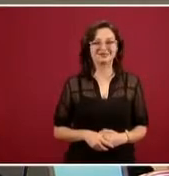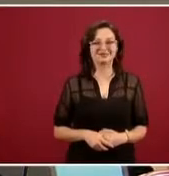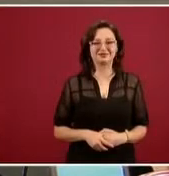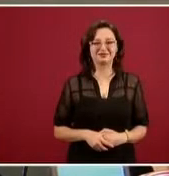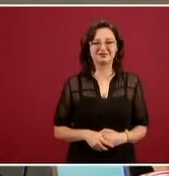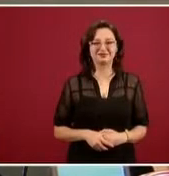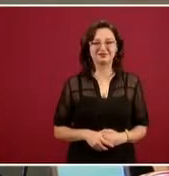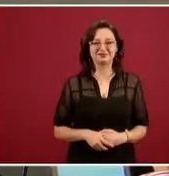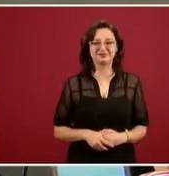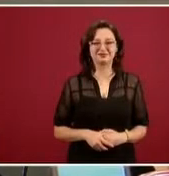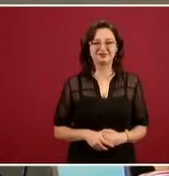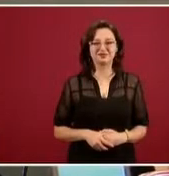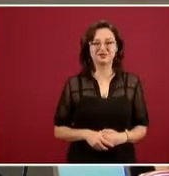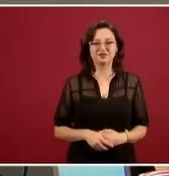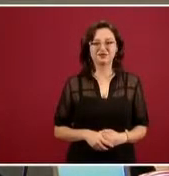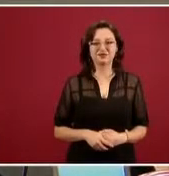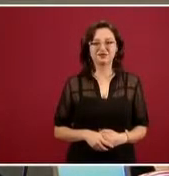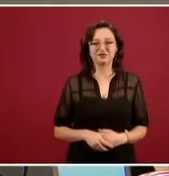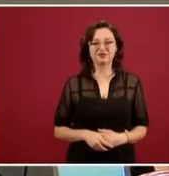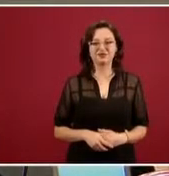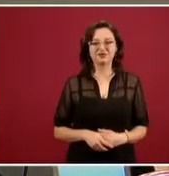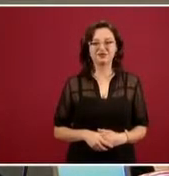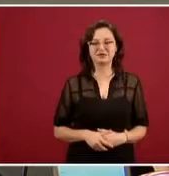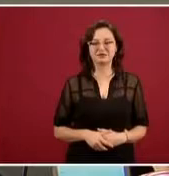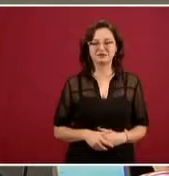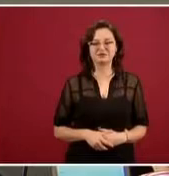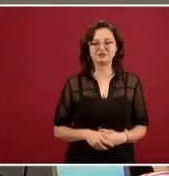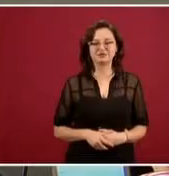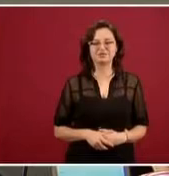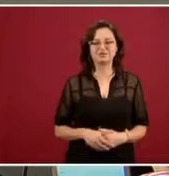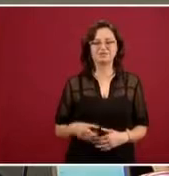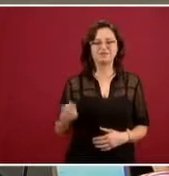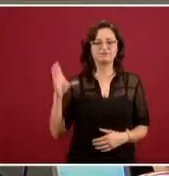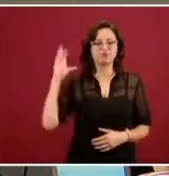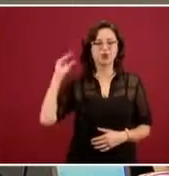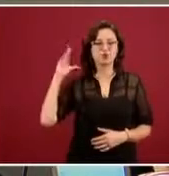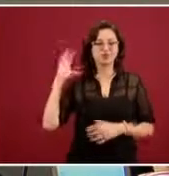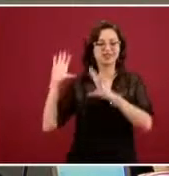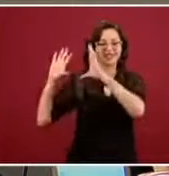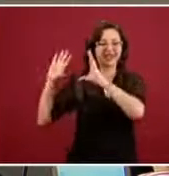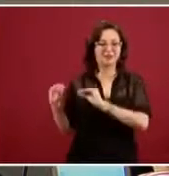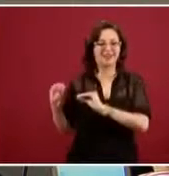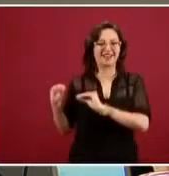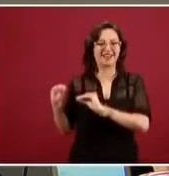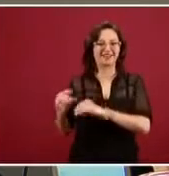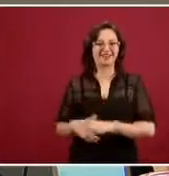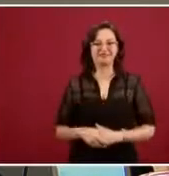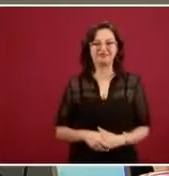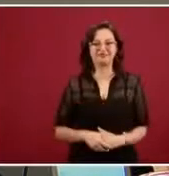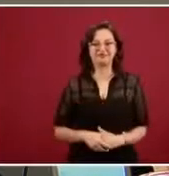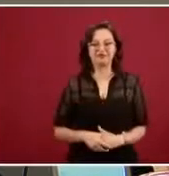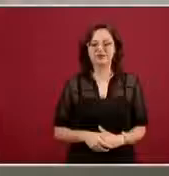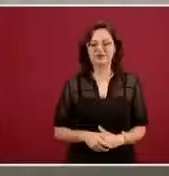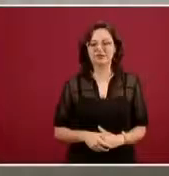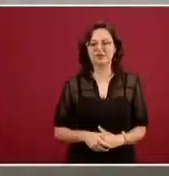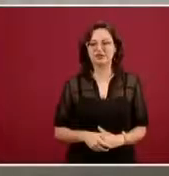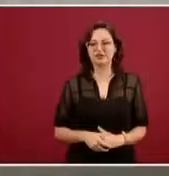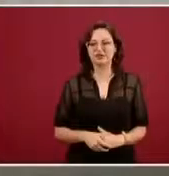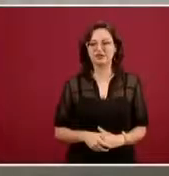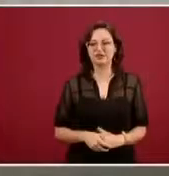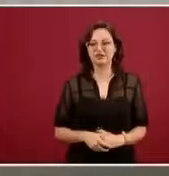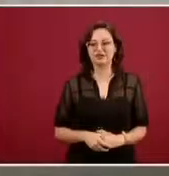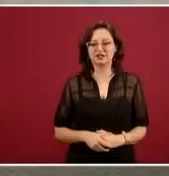y tenemos hoy a un invitado ya muy especial que ya había venido en otra ocasión, que es el doctor José Ignacio Santos